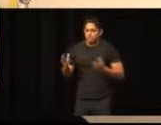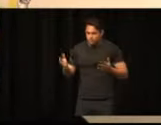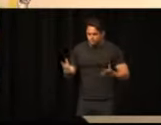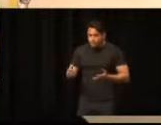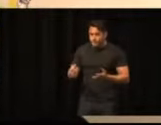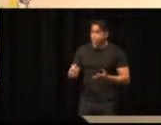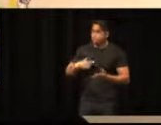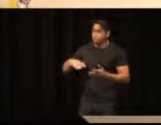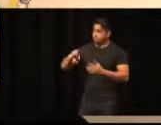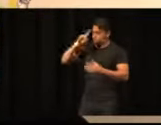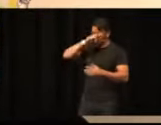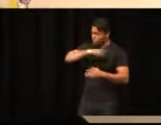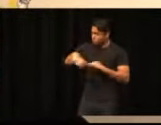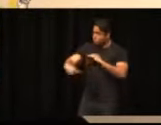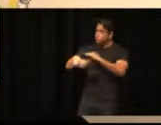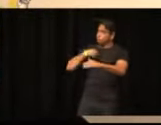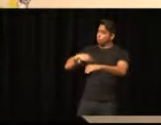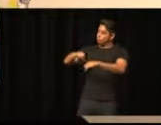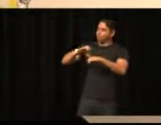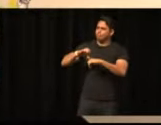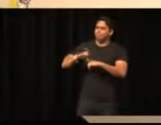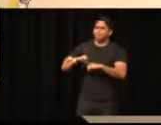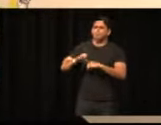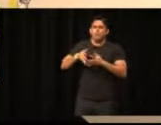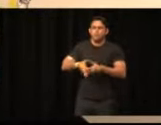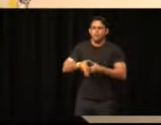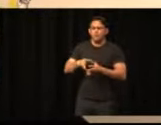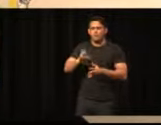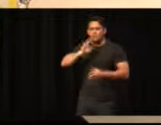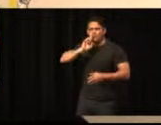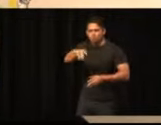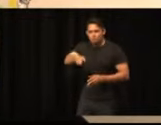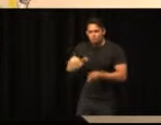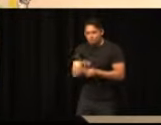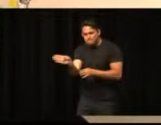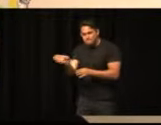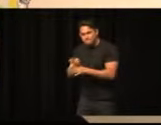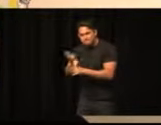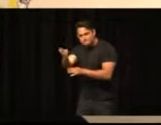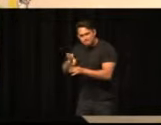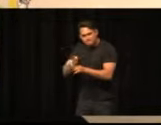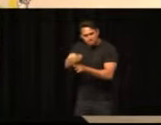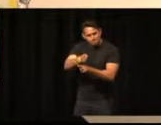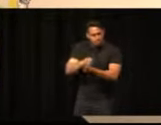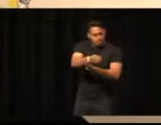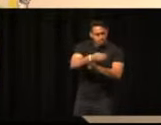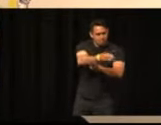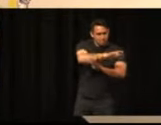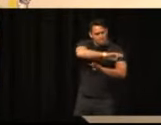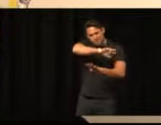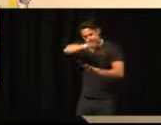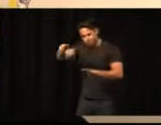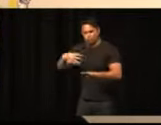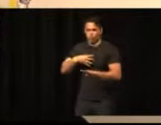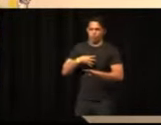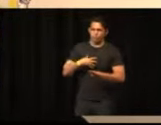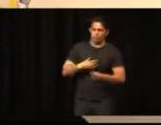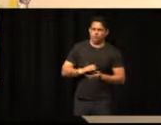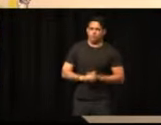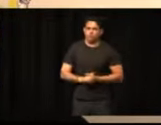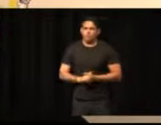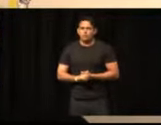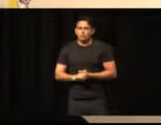Creo que eso es una pregunta muy compleja y tengo varias respuestas y varias perspectivas